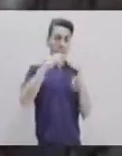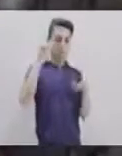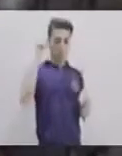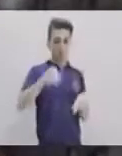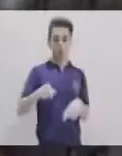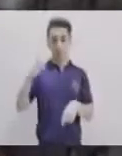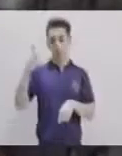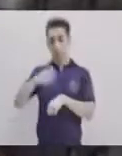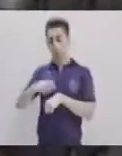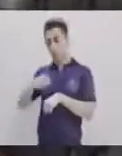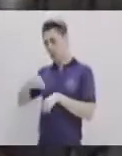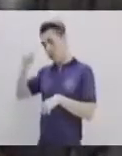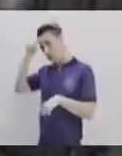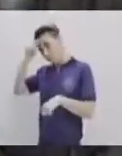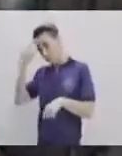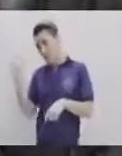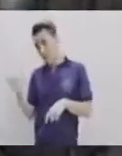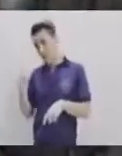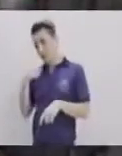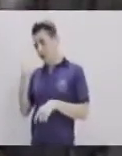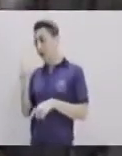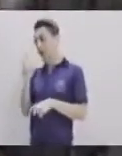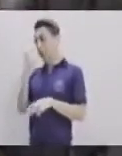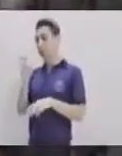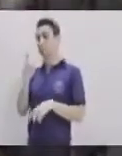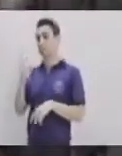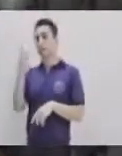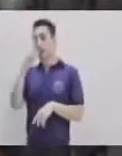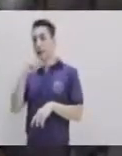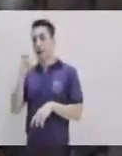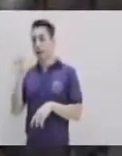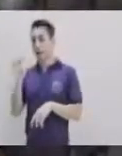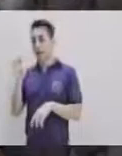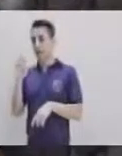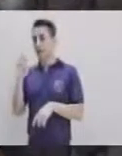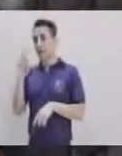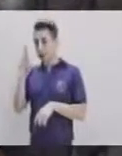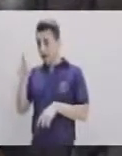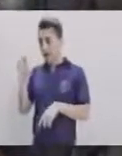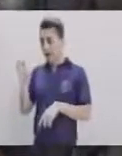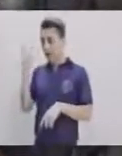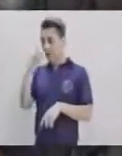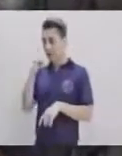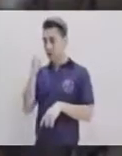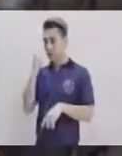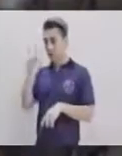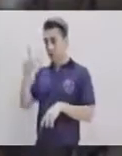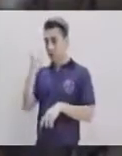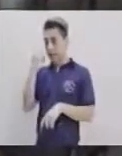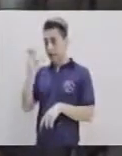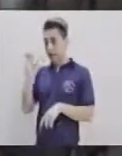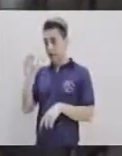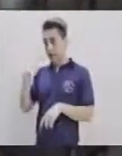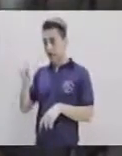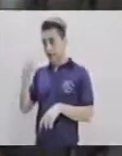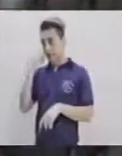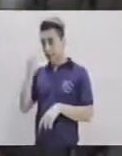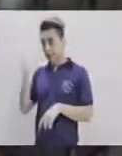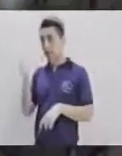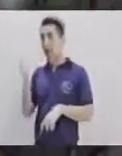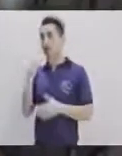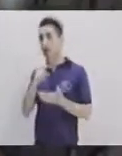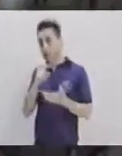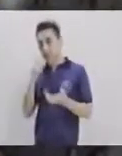momentos negativos, ¿verdad? Y en este caso pues la resiliencia entra en juego y también pues tener una